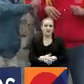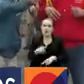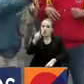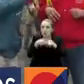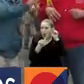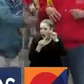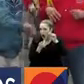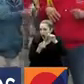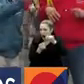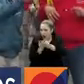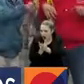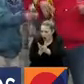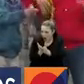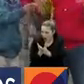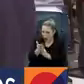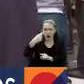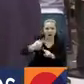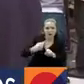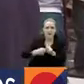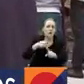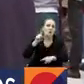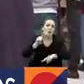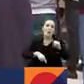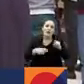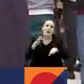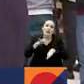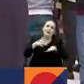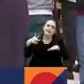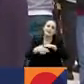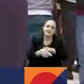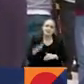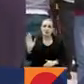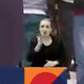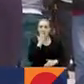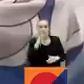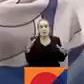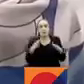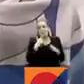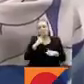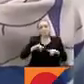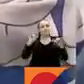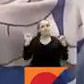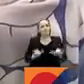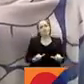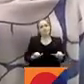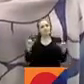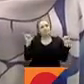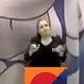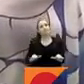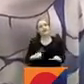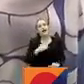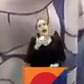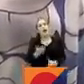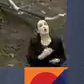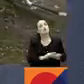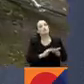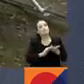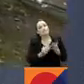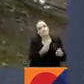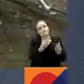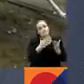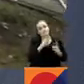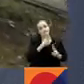pagar de manera permanente el arriendo durante varios años. Los indígenas aseguraron que continuarán en el lugar hasta que obtengan alguna solución.